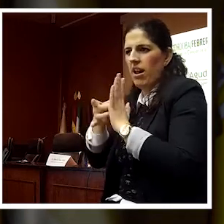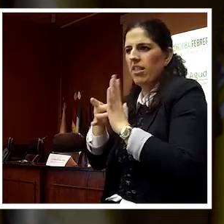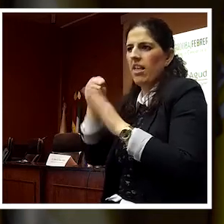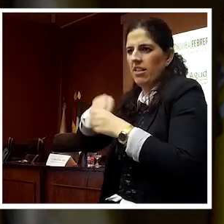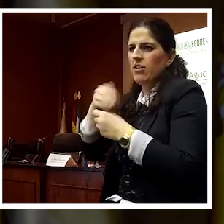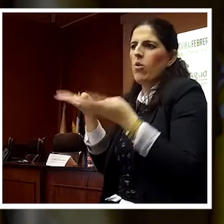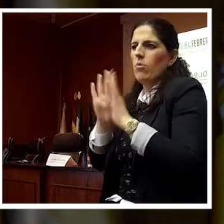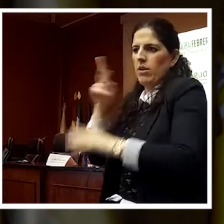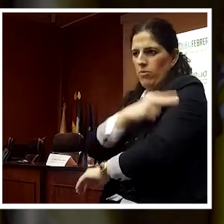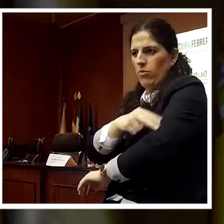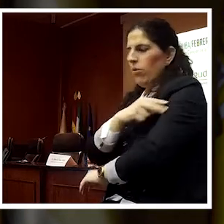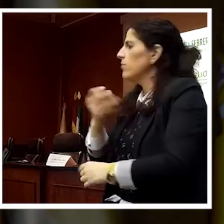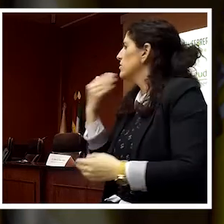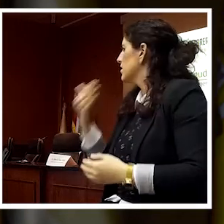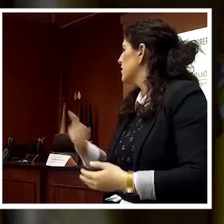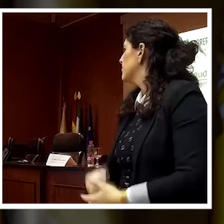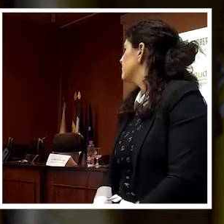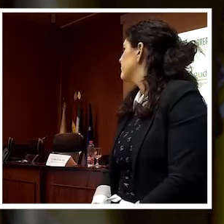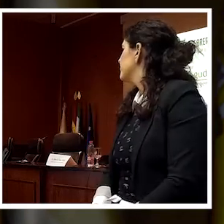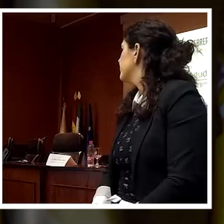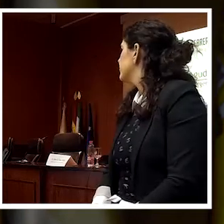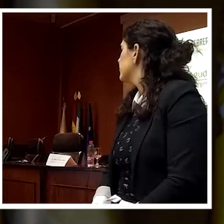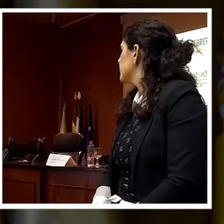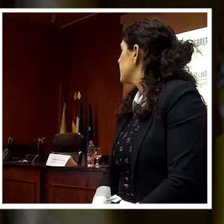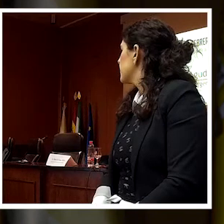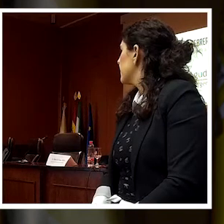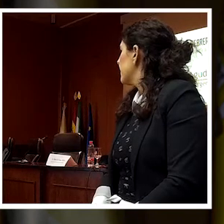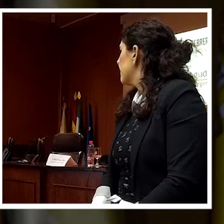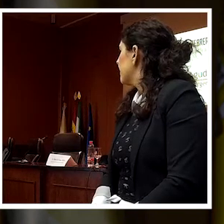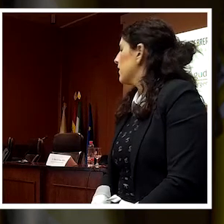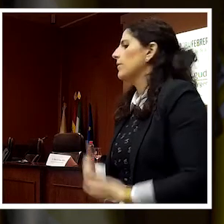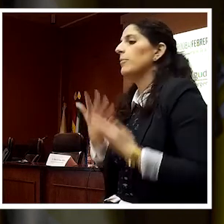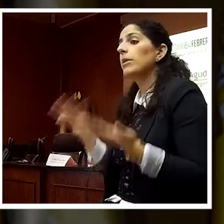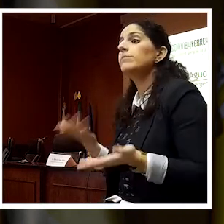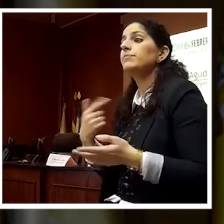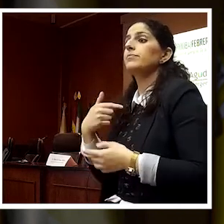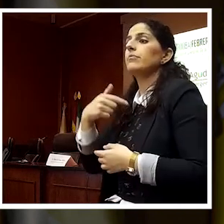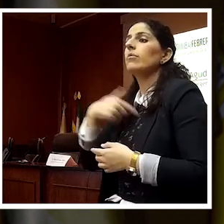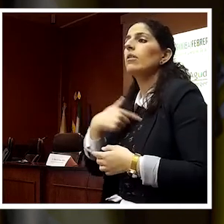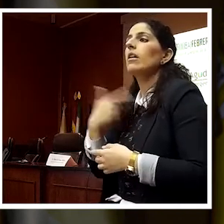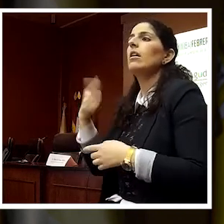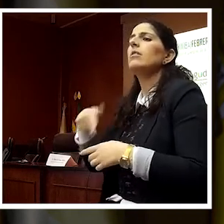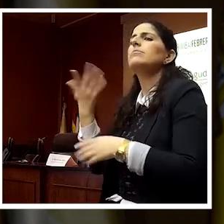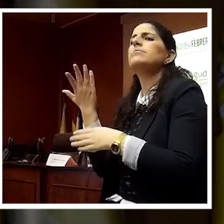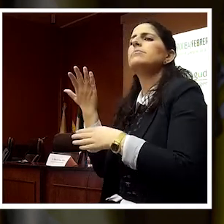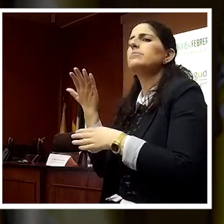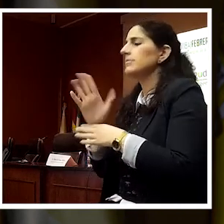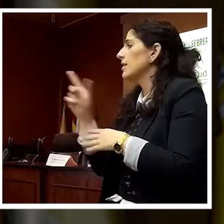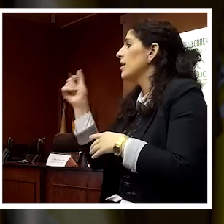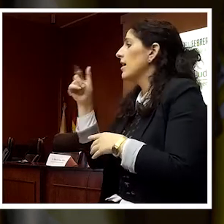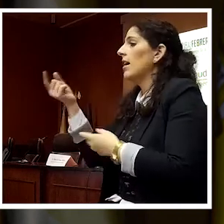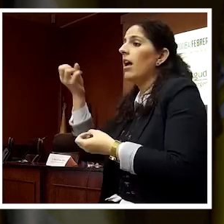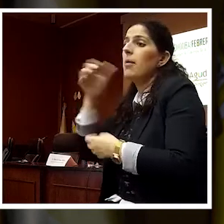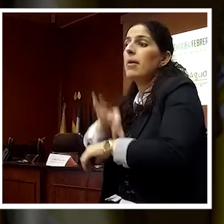componemos aquello. Muchas gracias a todos, en primer lugar. Y bueno, pues yo venía, Noelia